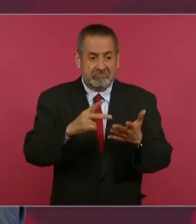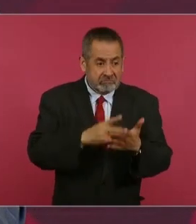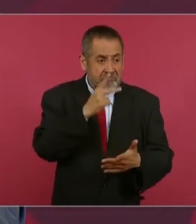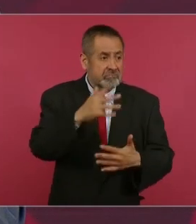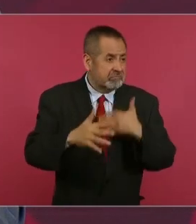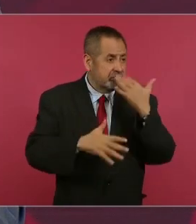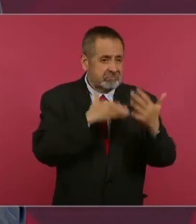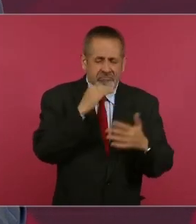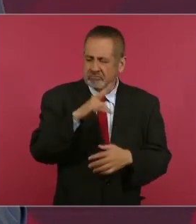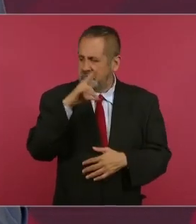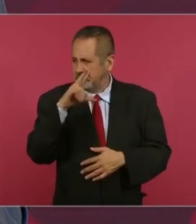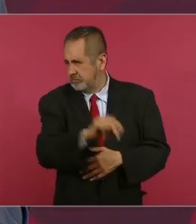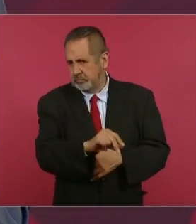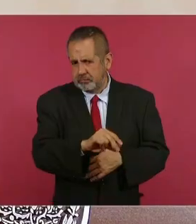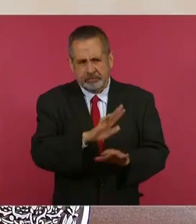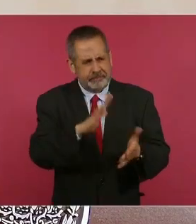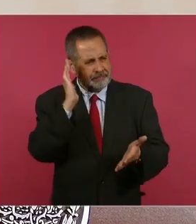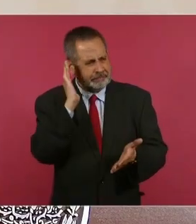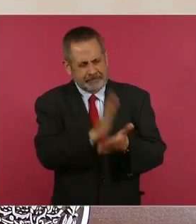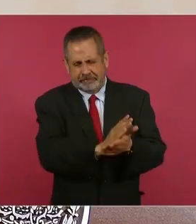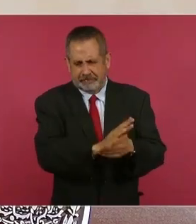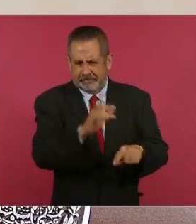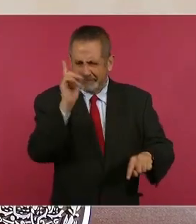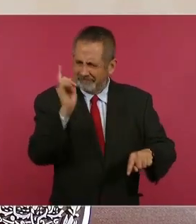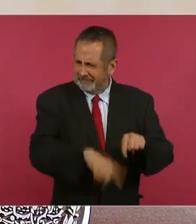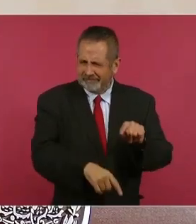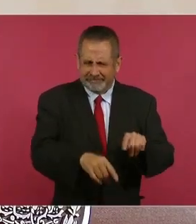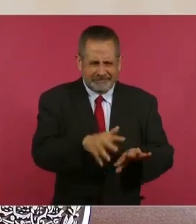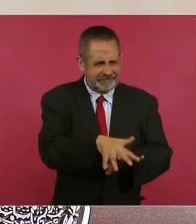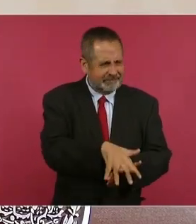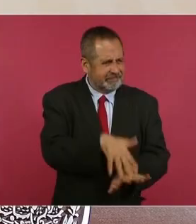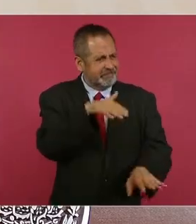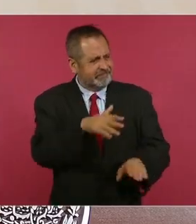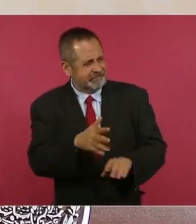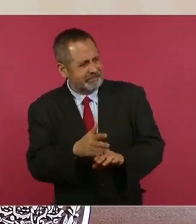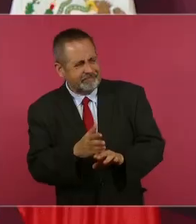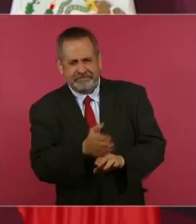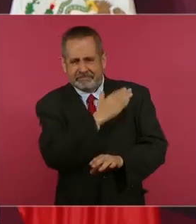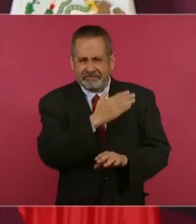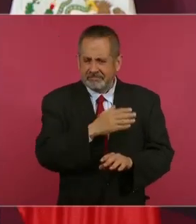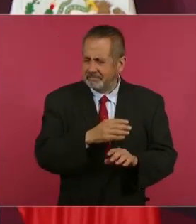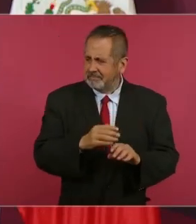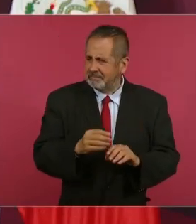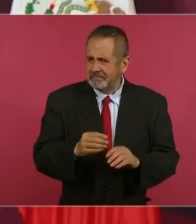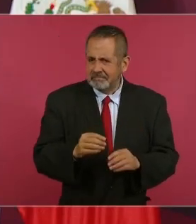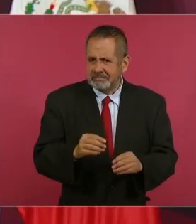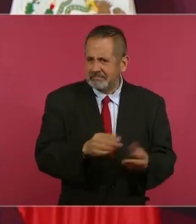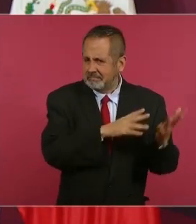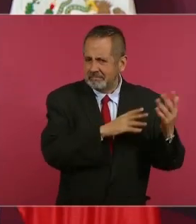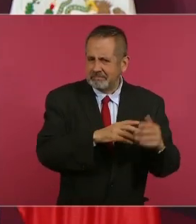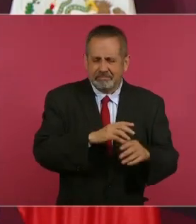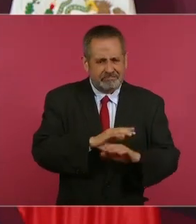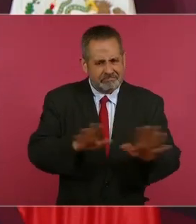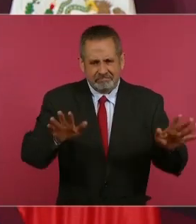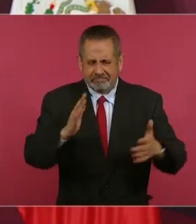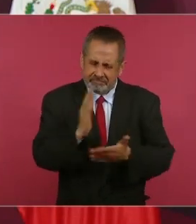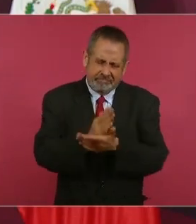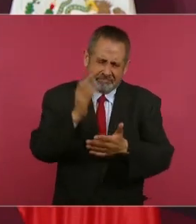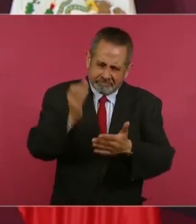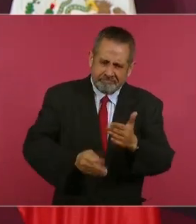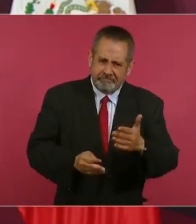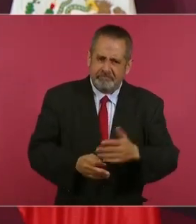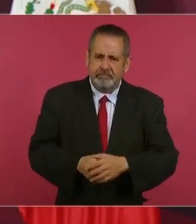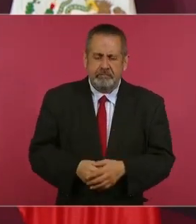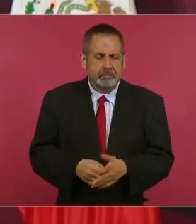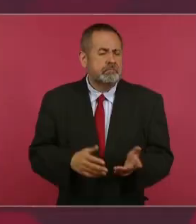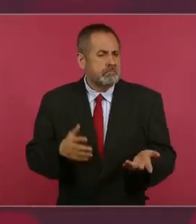que se vaya para siempre, desterrar la corrupción de México. Y yo